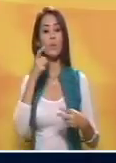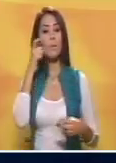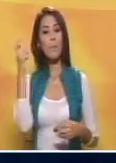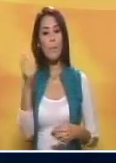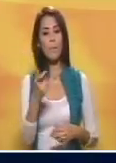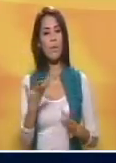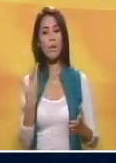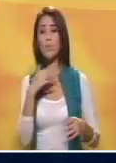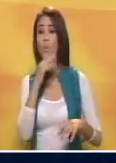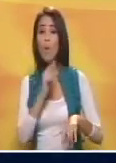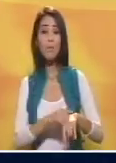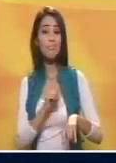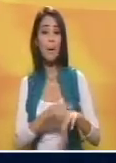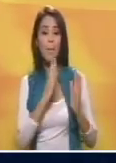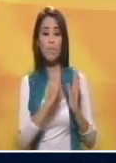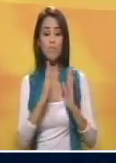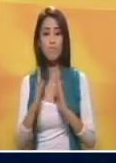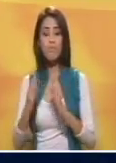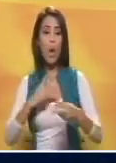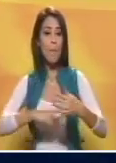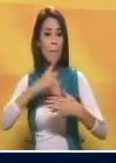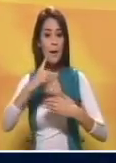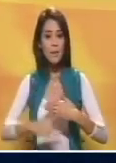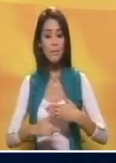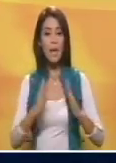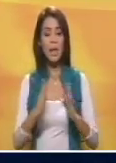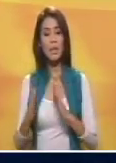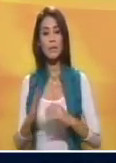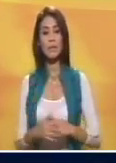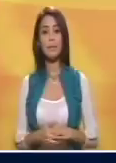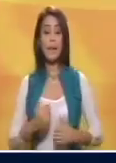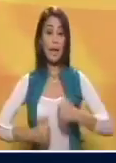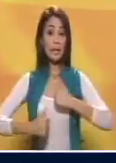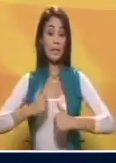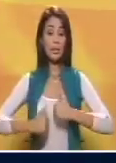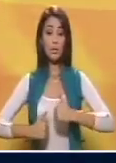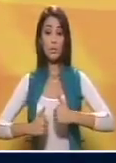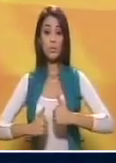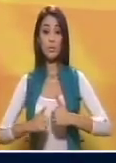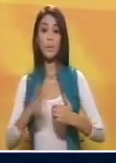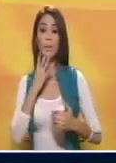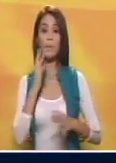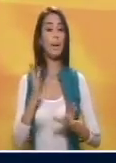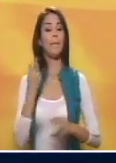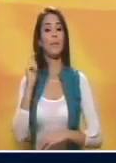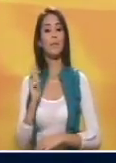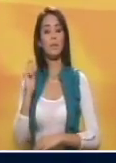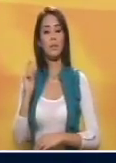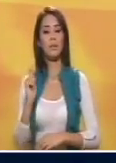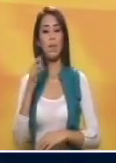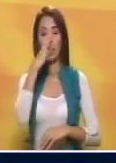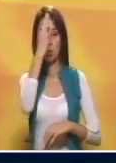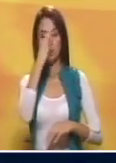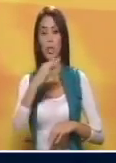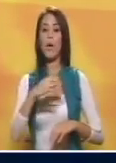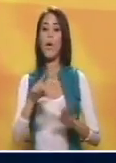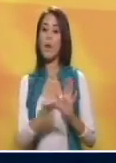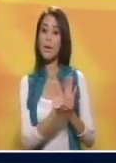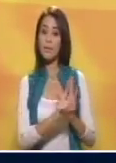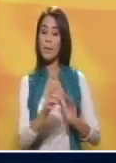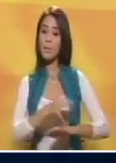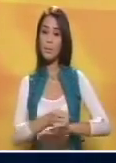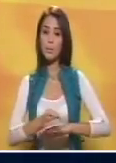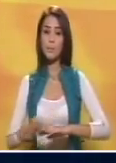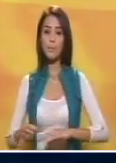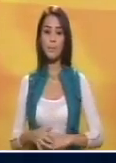tiempo para organizar un proceso que requiere múltiples candidaturas, como es el caso de las parlamentarias, consejos legislativos y